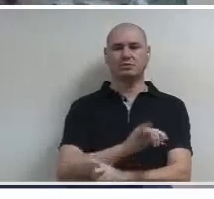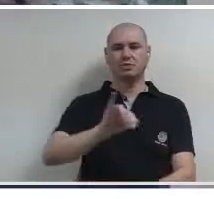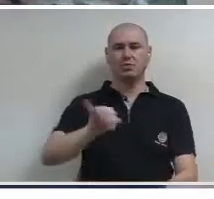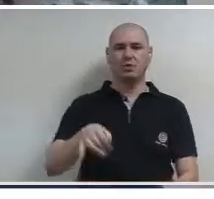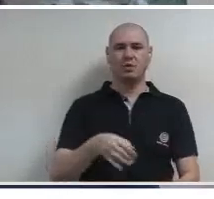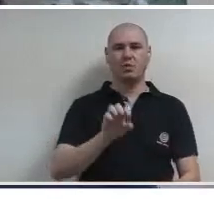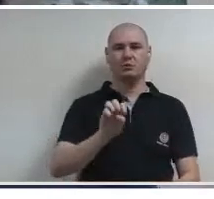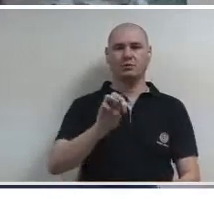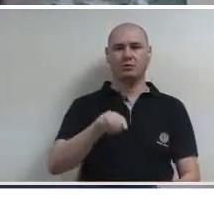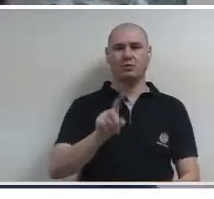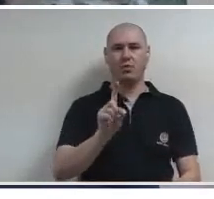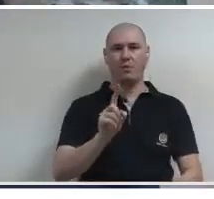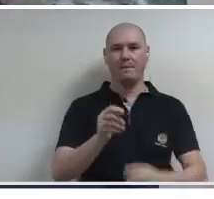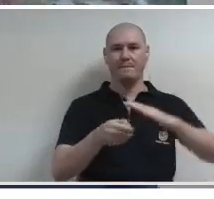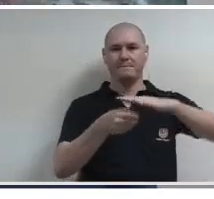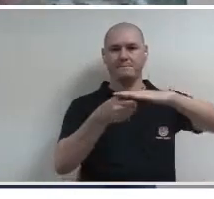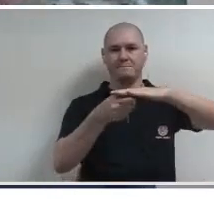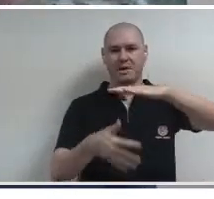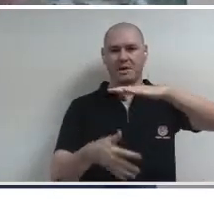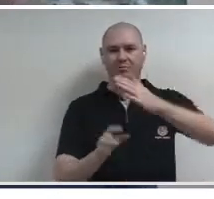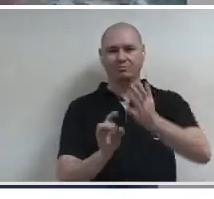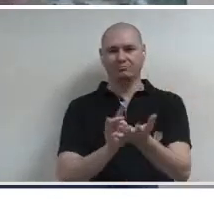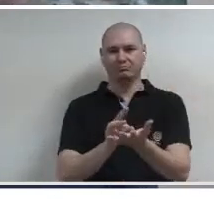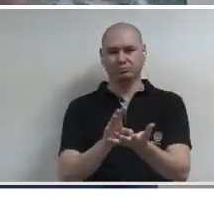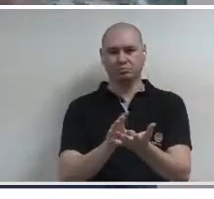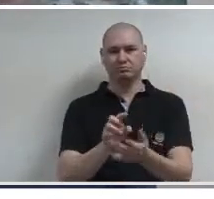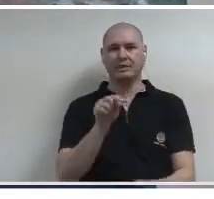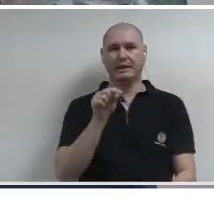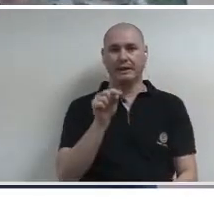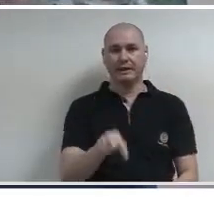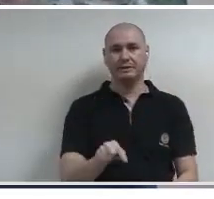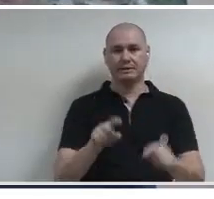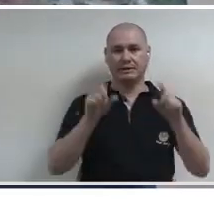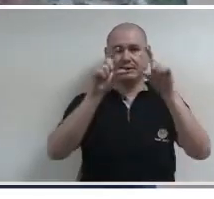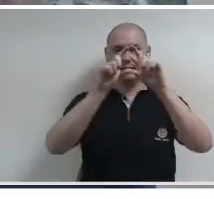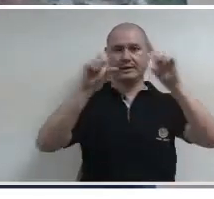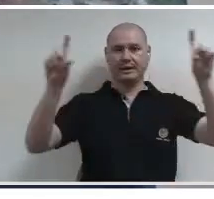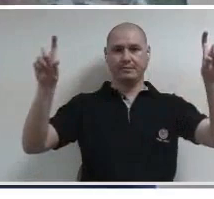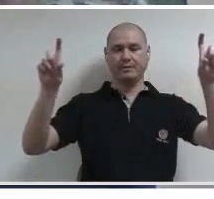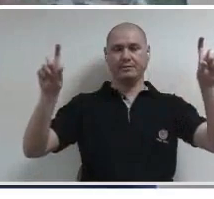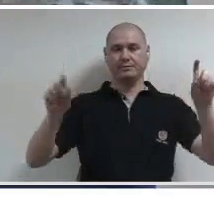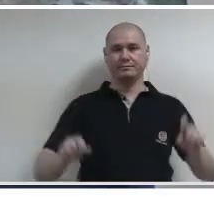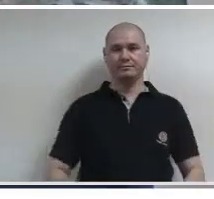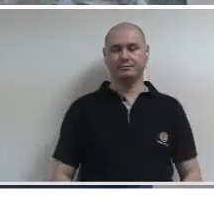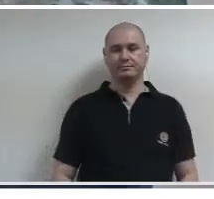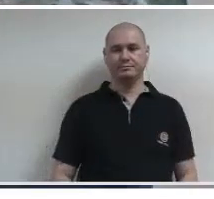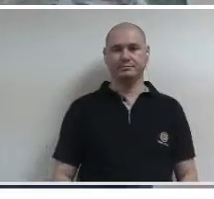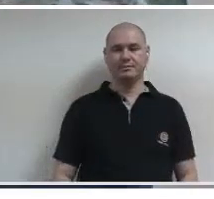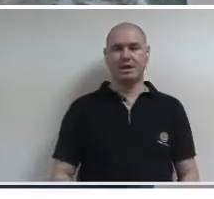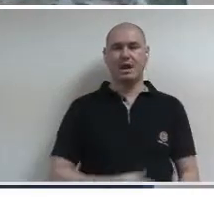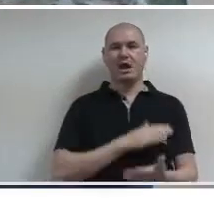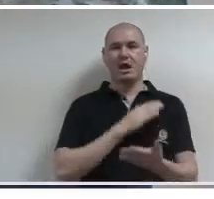Pea sustitución miembro jurado de juiciamiento magistrados de Guavape. Pea pe causa que tu